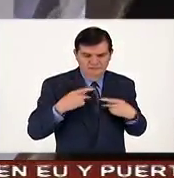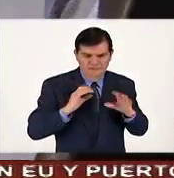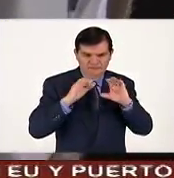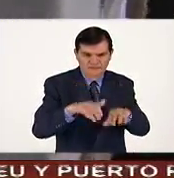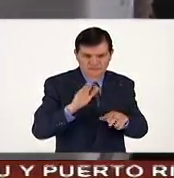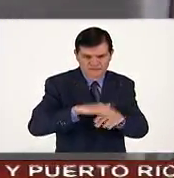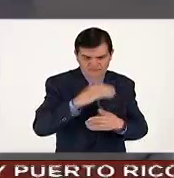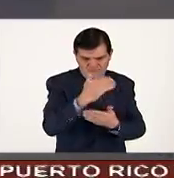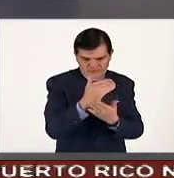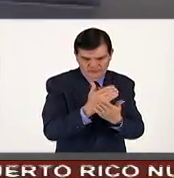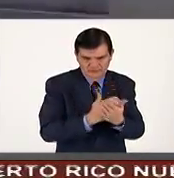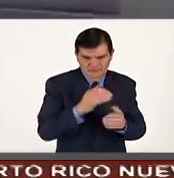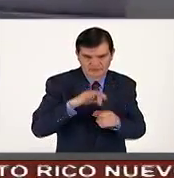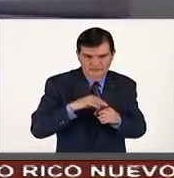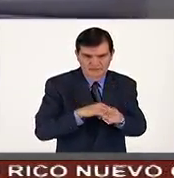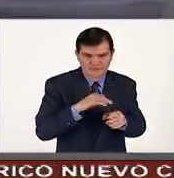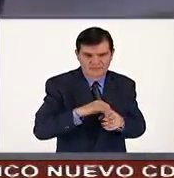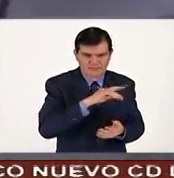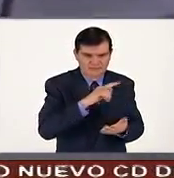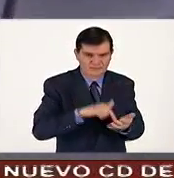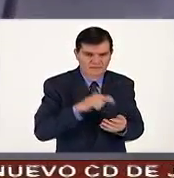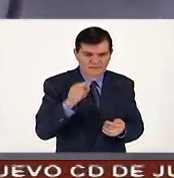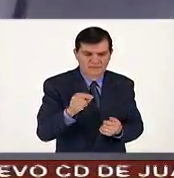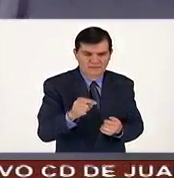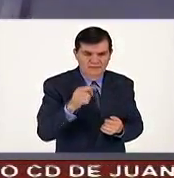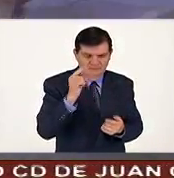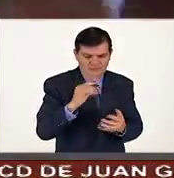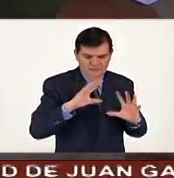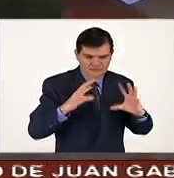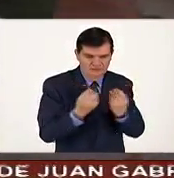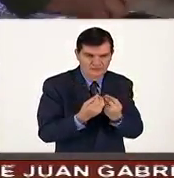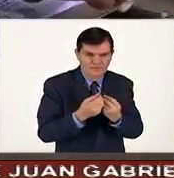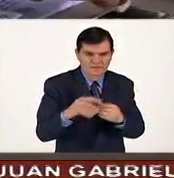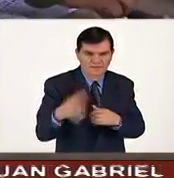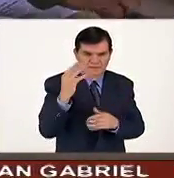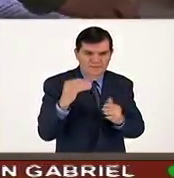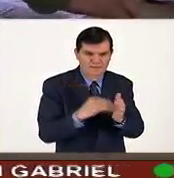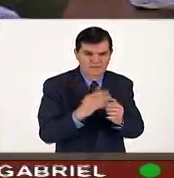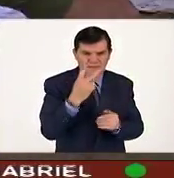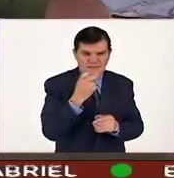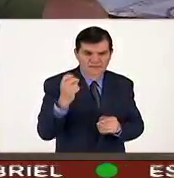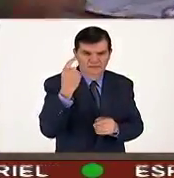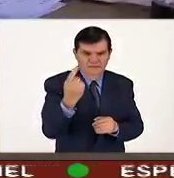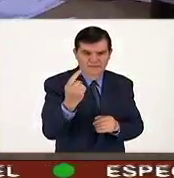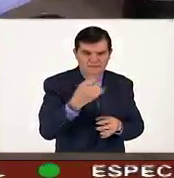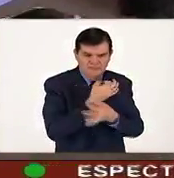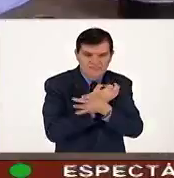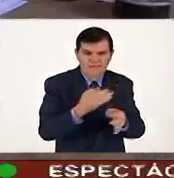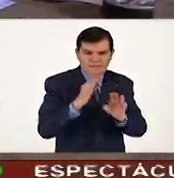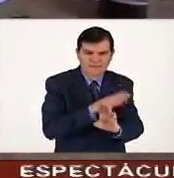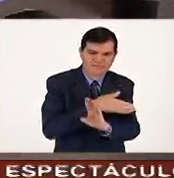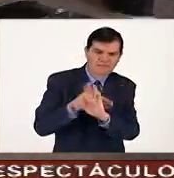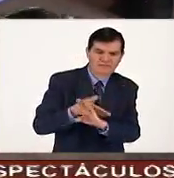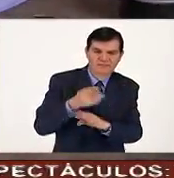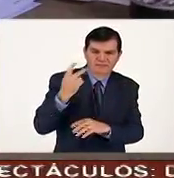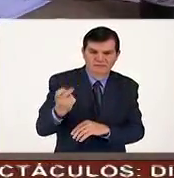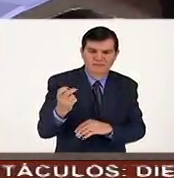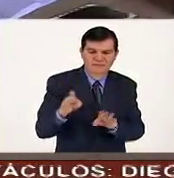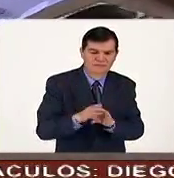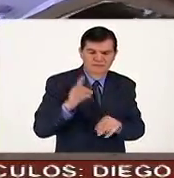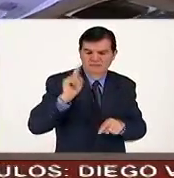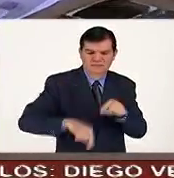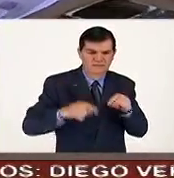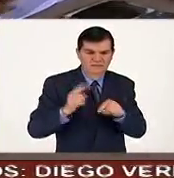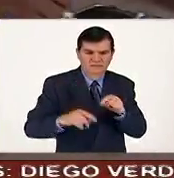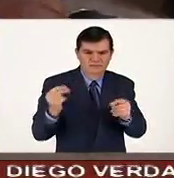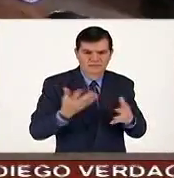inscritas en el padrón electoral de esta demarcación. De ese universo, 14.201 se pronunciaron en contra de que ese proyecto se